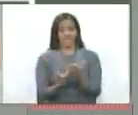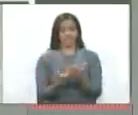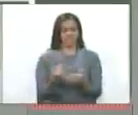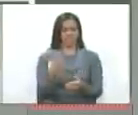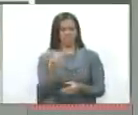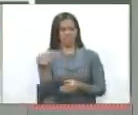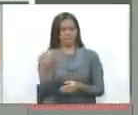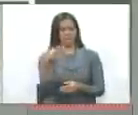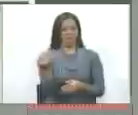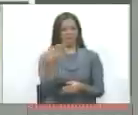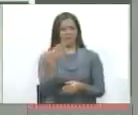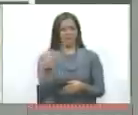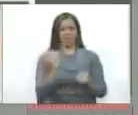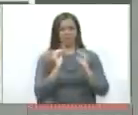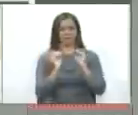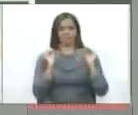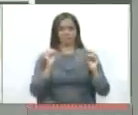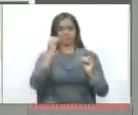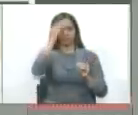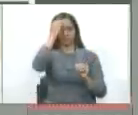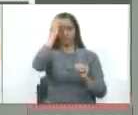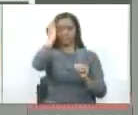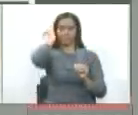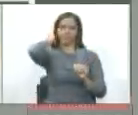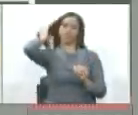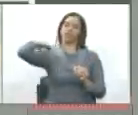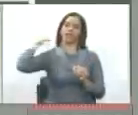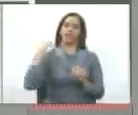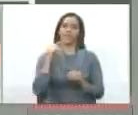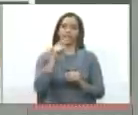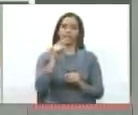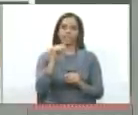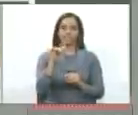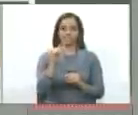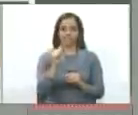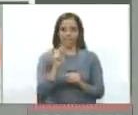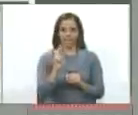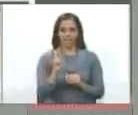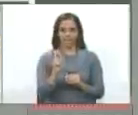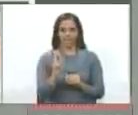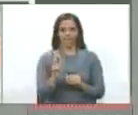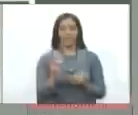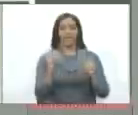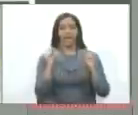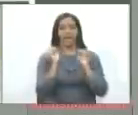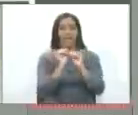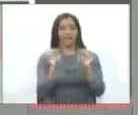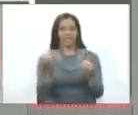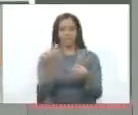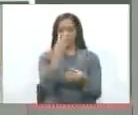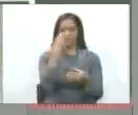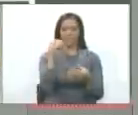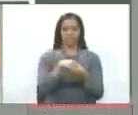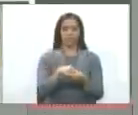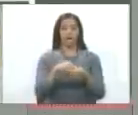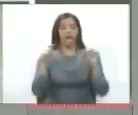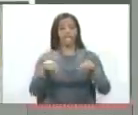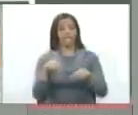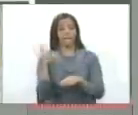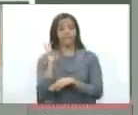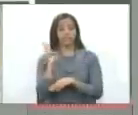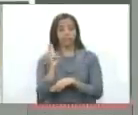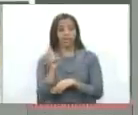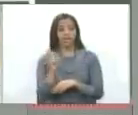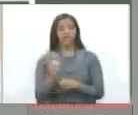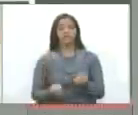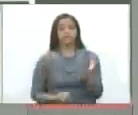gente y de estar invocando al TIAR y llamar a invasión, aquí en Venezuela surgió un grupo de la oposición que decidió